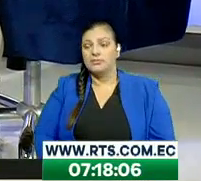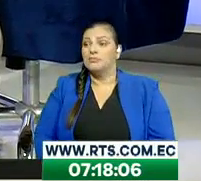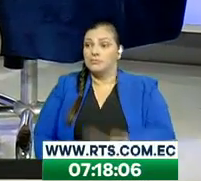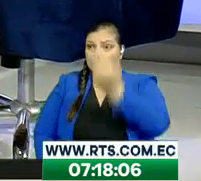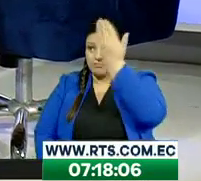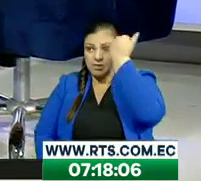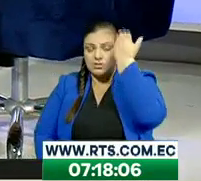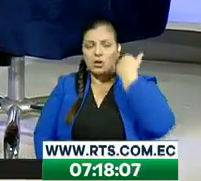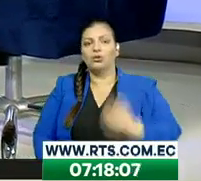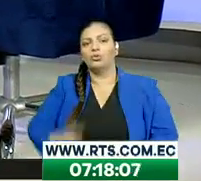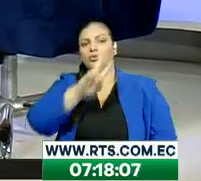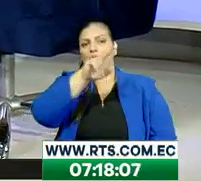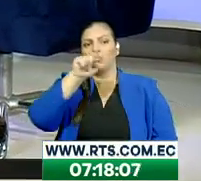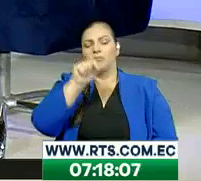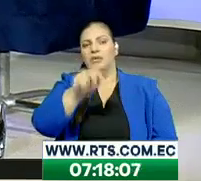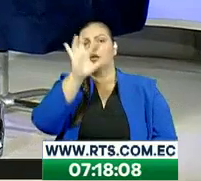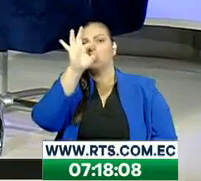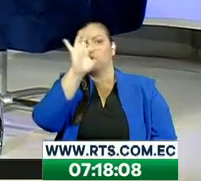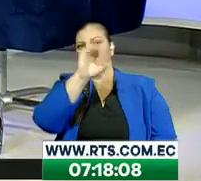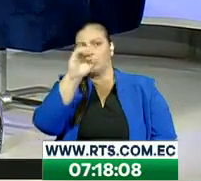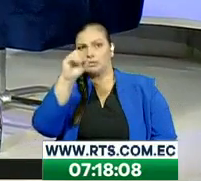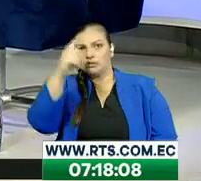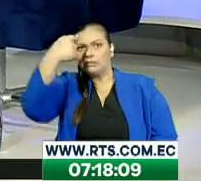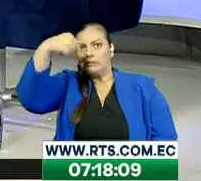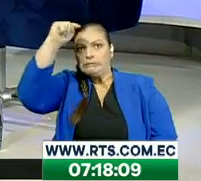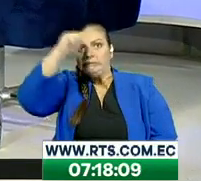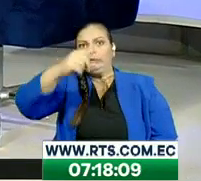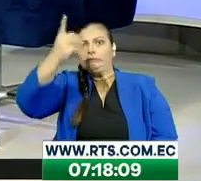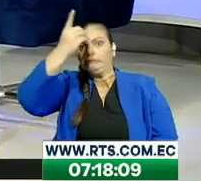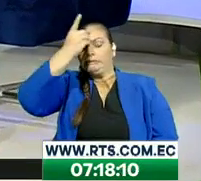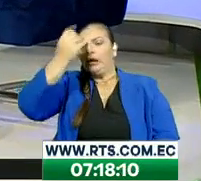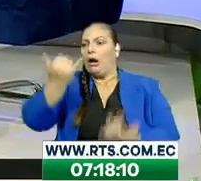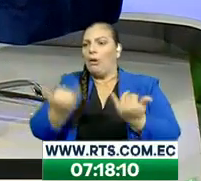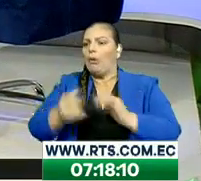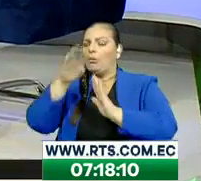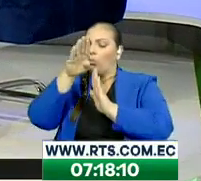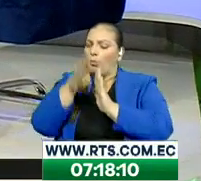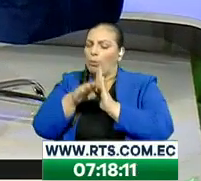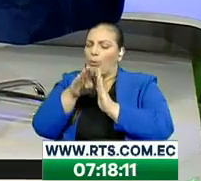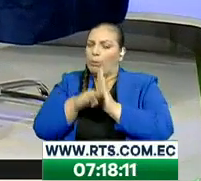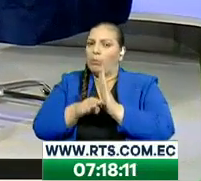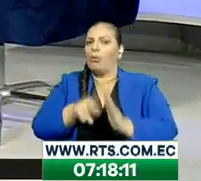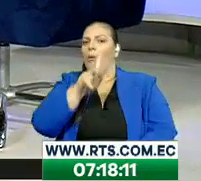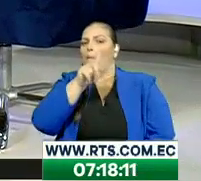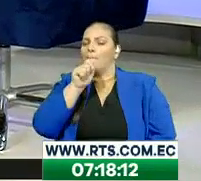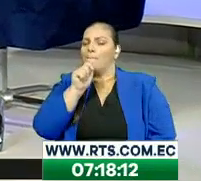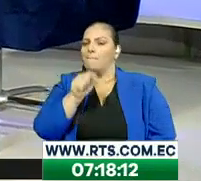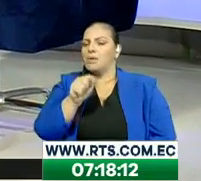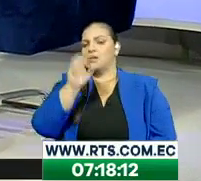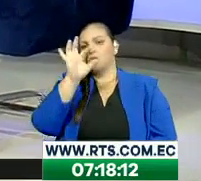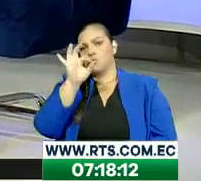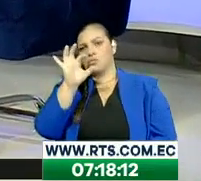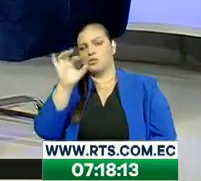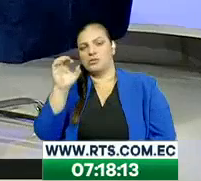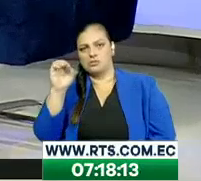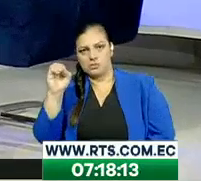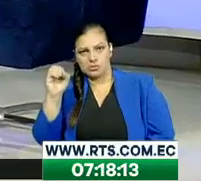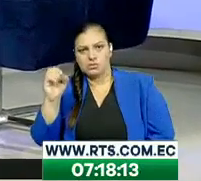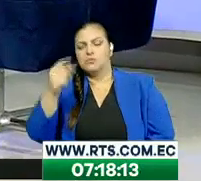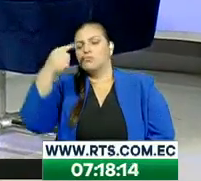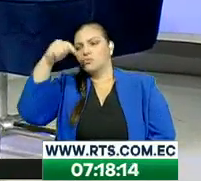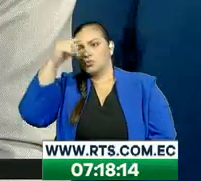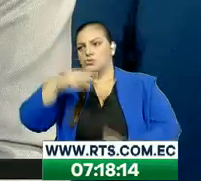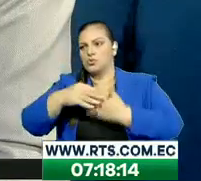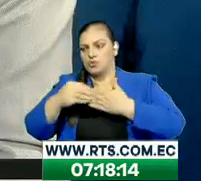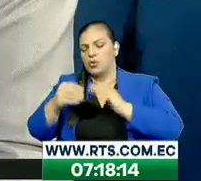de dólares a 1.290 millones de dólares. ¿Aquello ha sido posible por ese plan de prosperidad y de austeridad anunciado